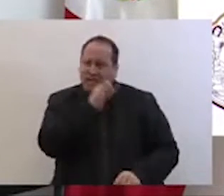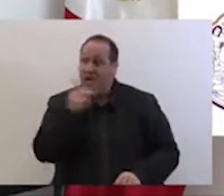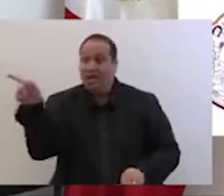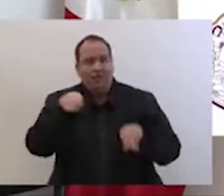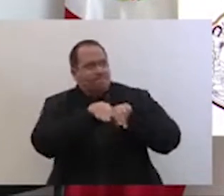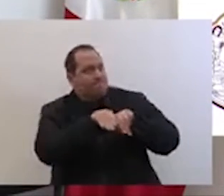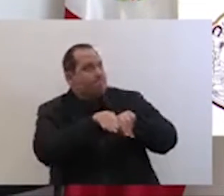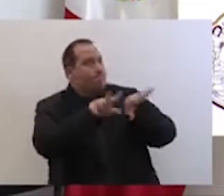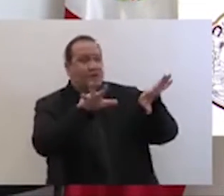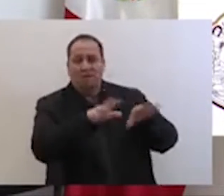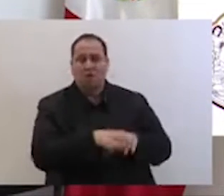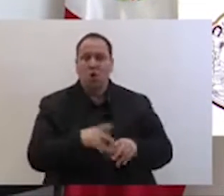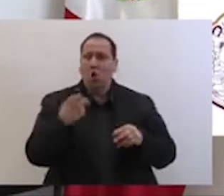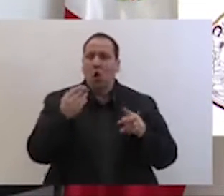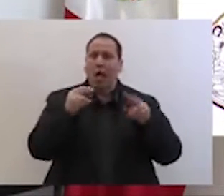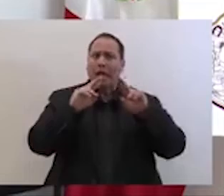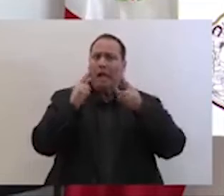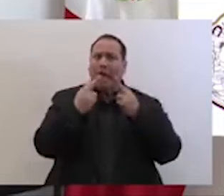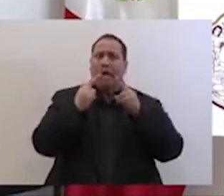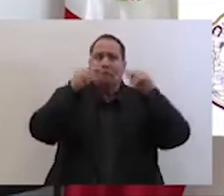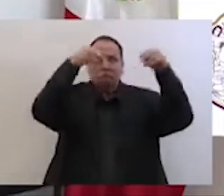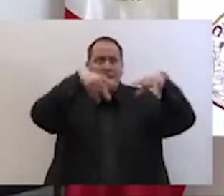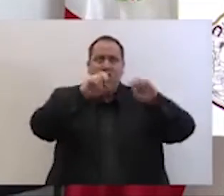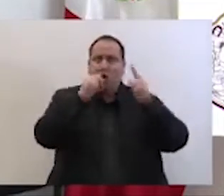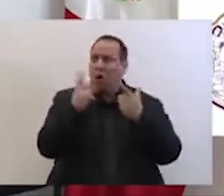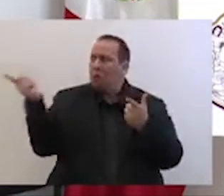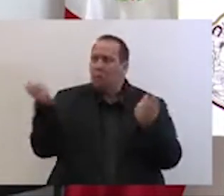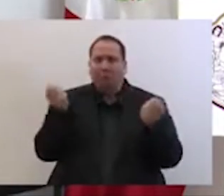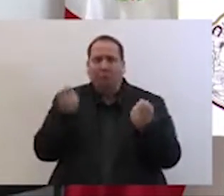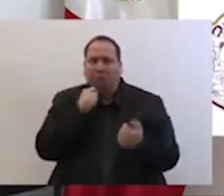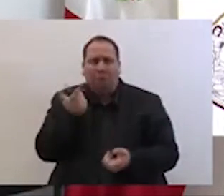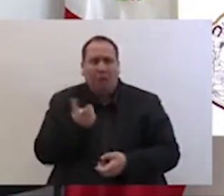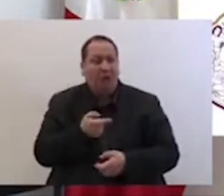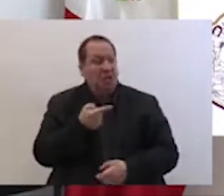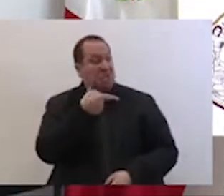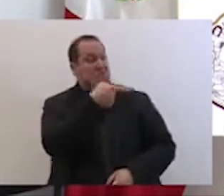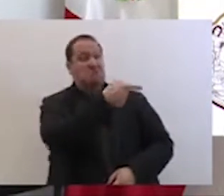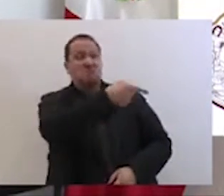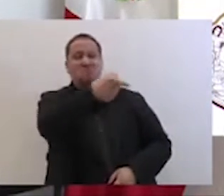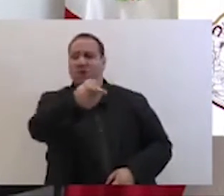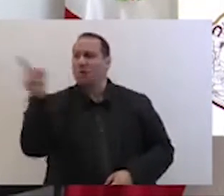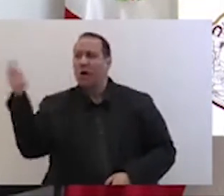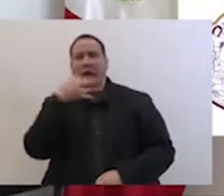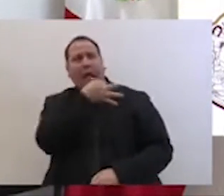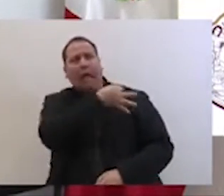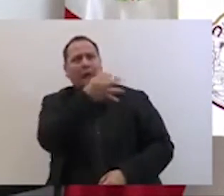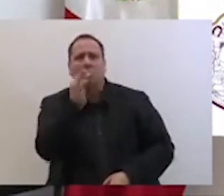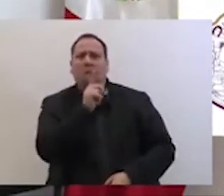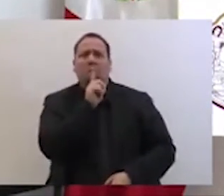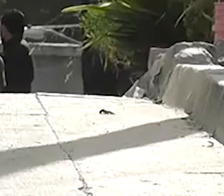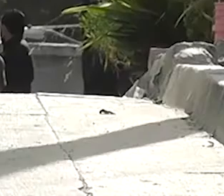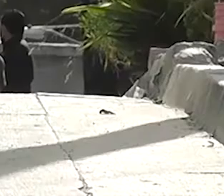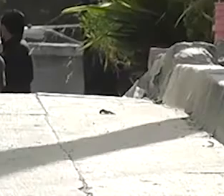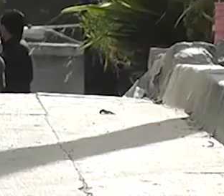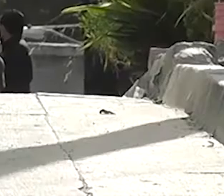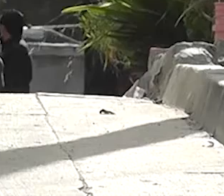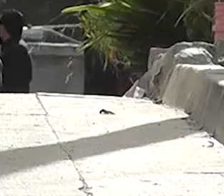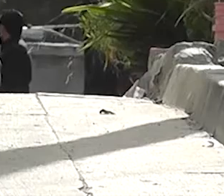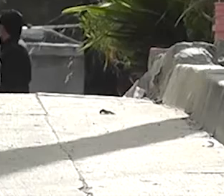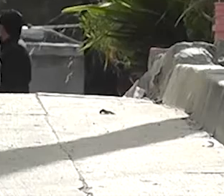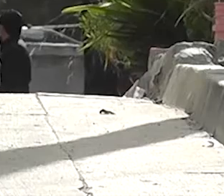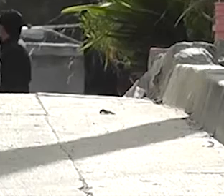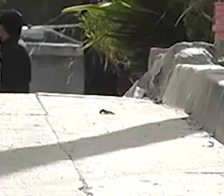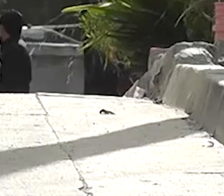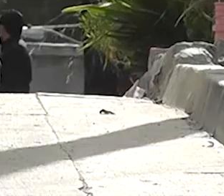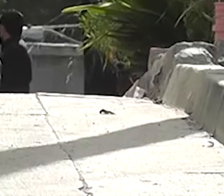no filtró ni información, él no manejaba ninguna red social ni tampoco le hizo señalamiento directo a ninguna persona que formó o forma parte de